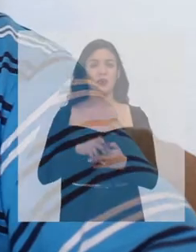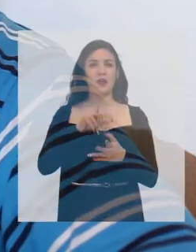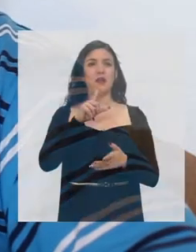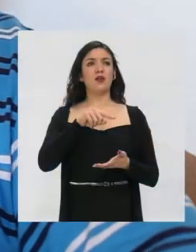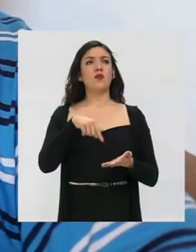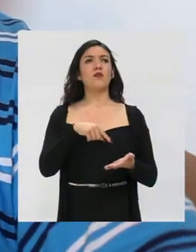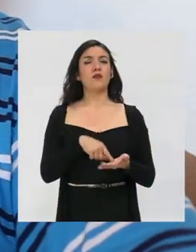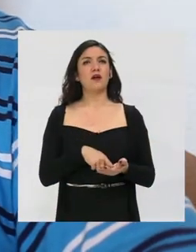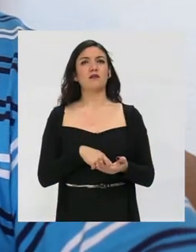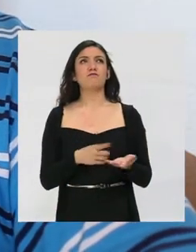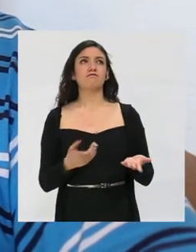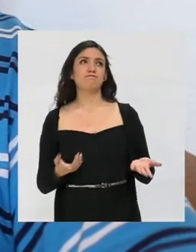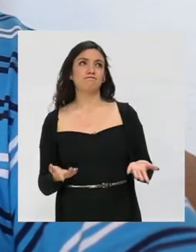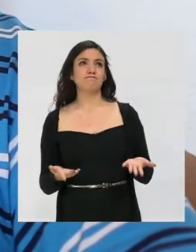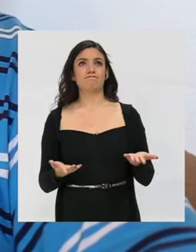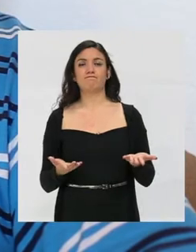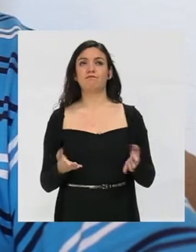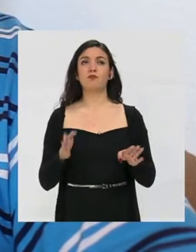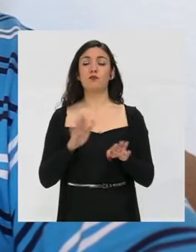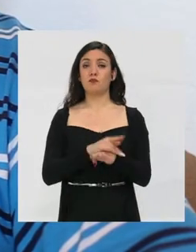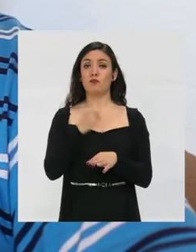Te lo guardas por el hecho